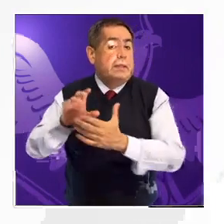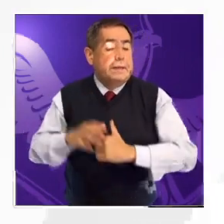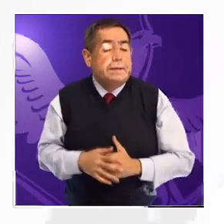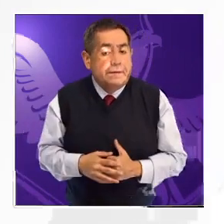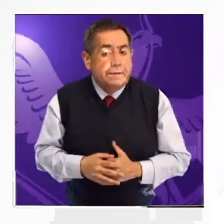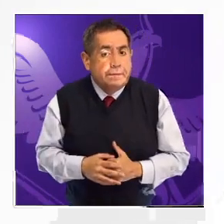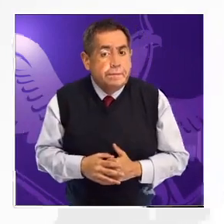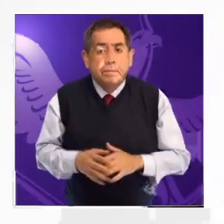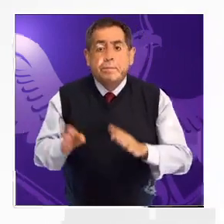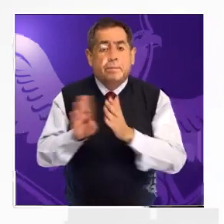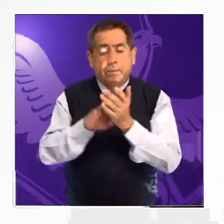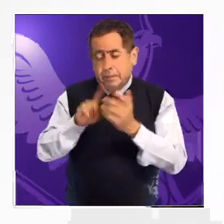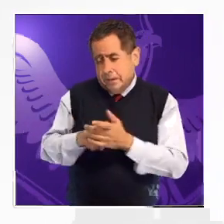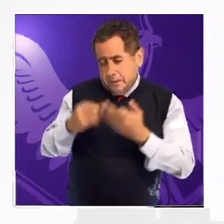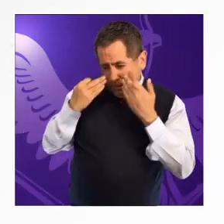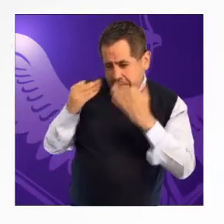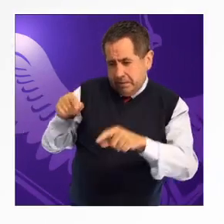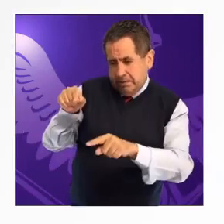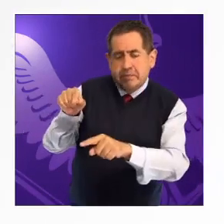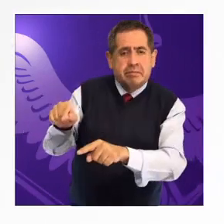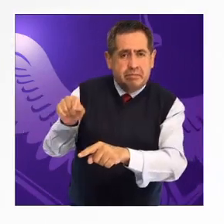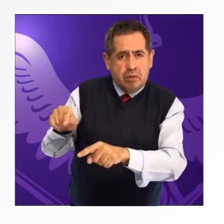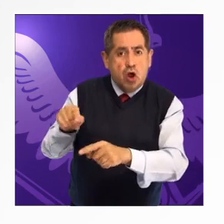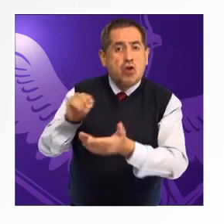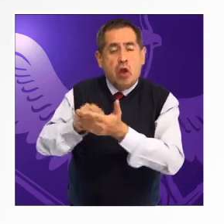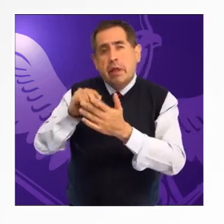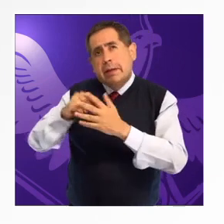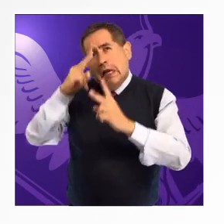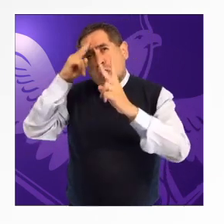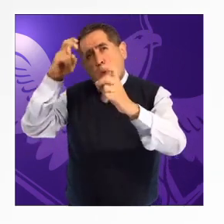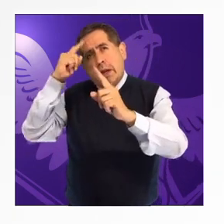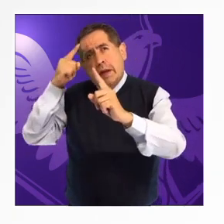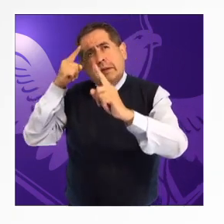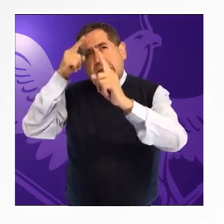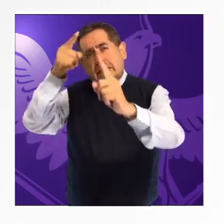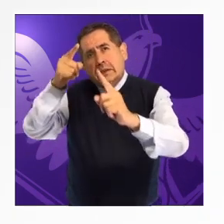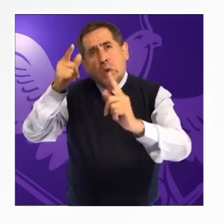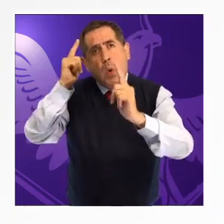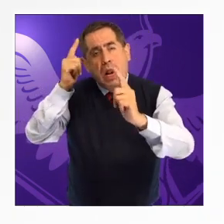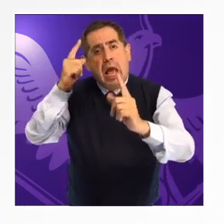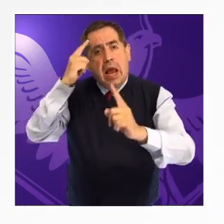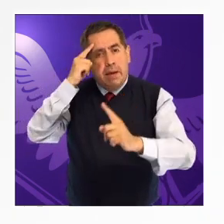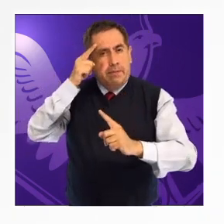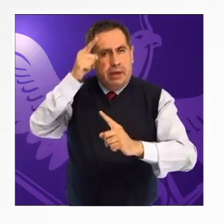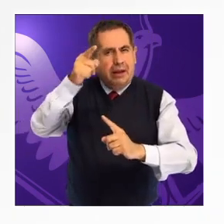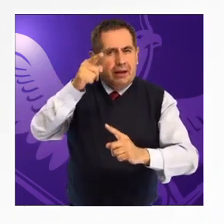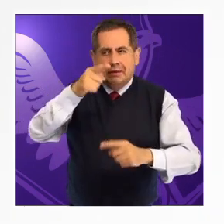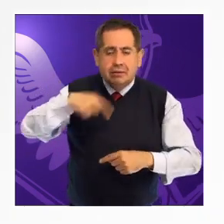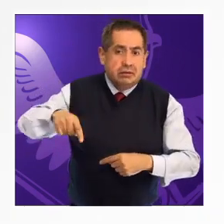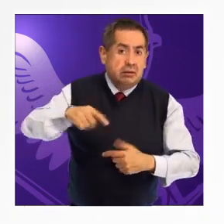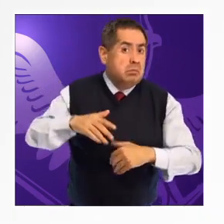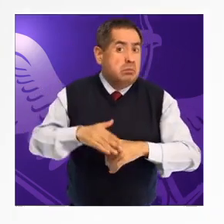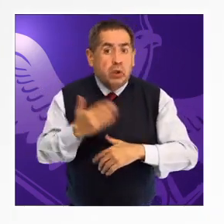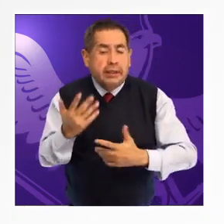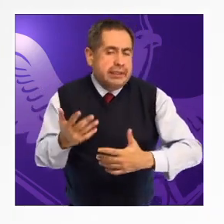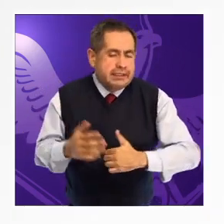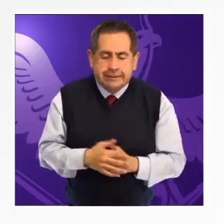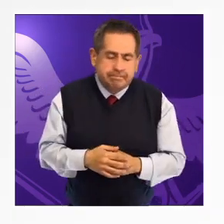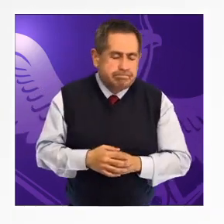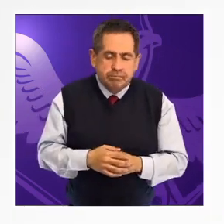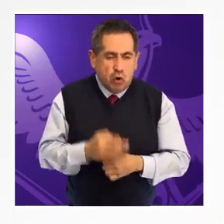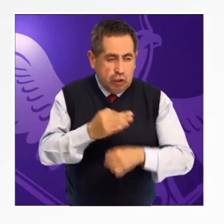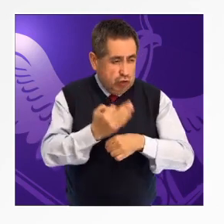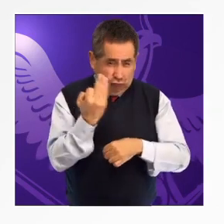sigue siendo en México aún una aspiración, un camino hacia el cual andar, porque definitivamente no es la